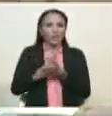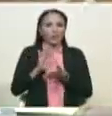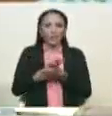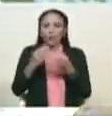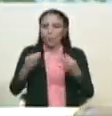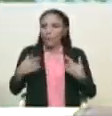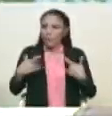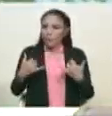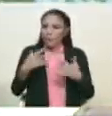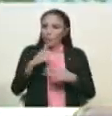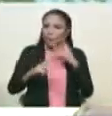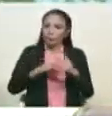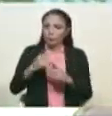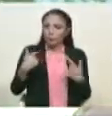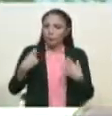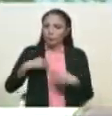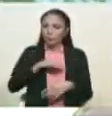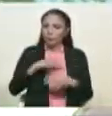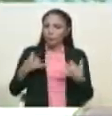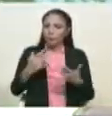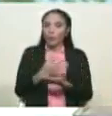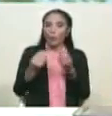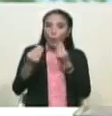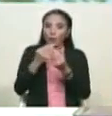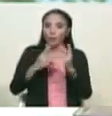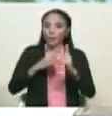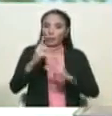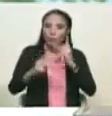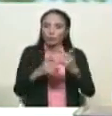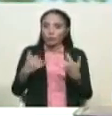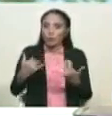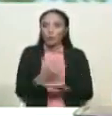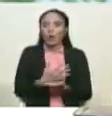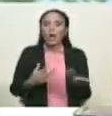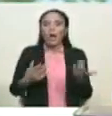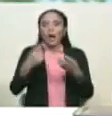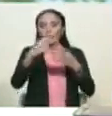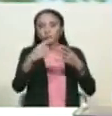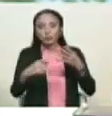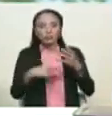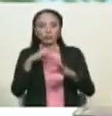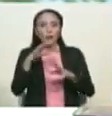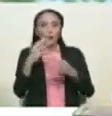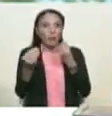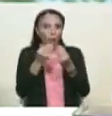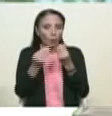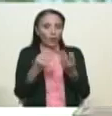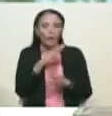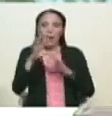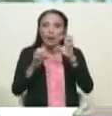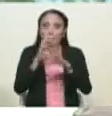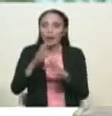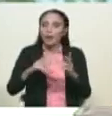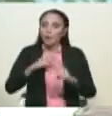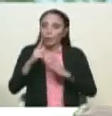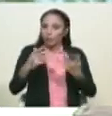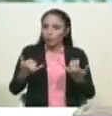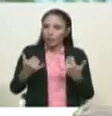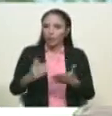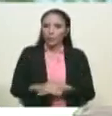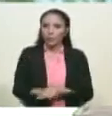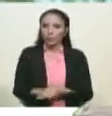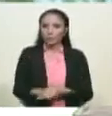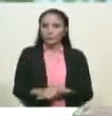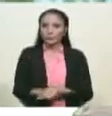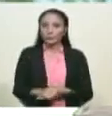tranquilamente todo el alimento balanceado para animales, todo, todo, inclusive con más